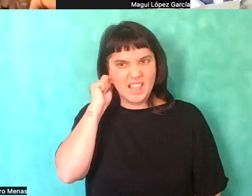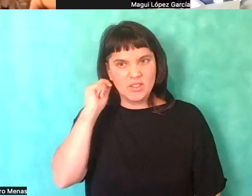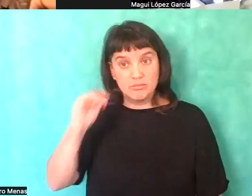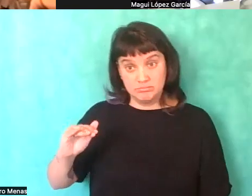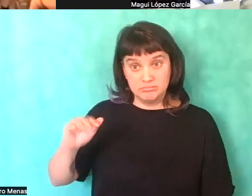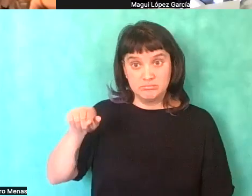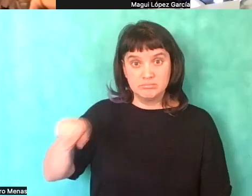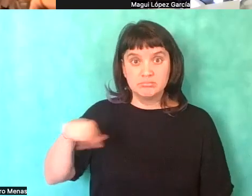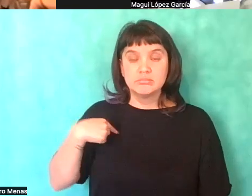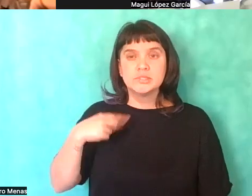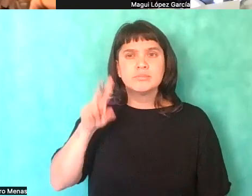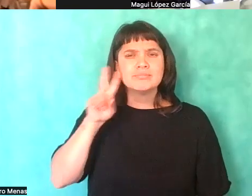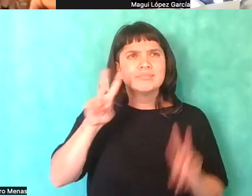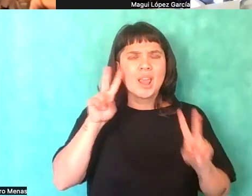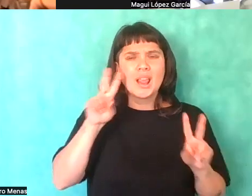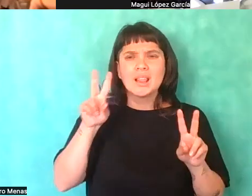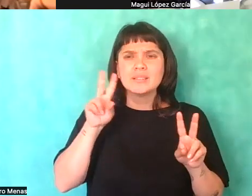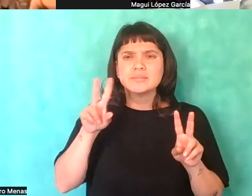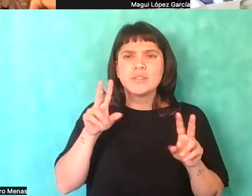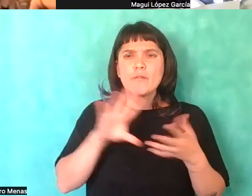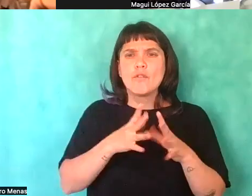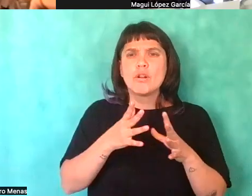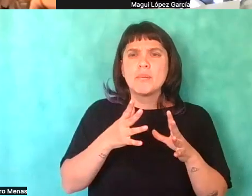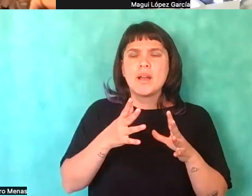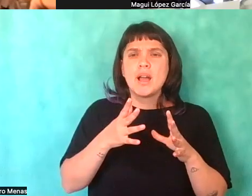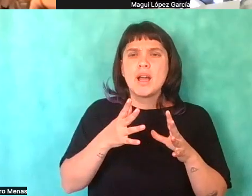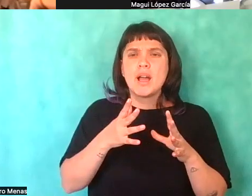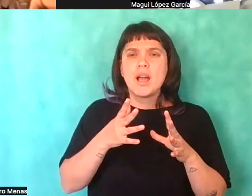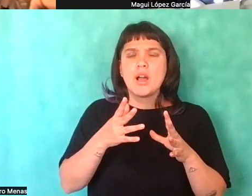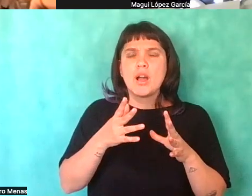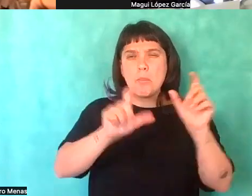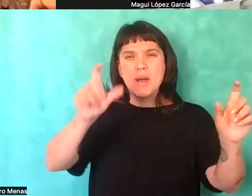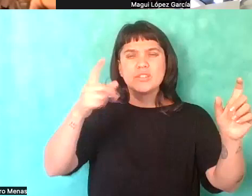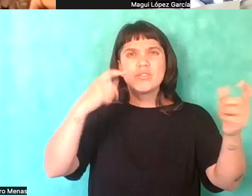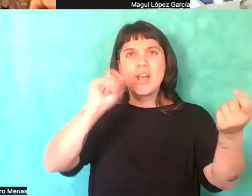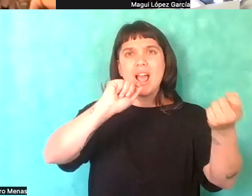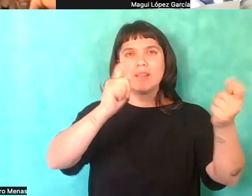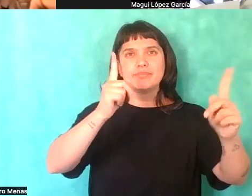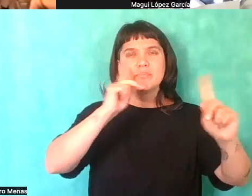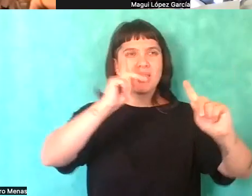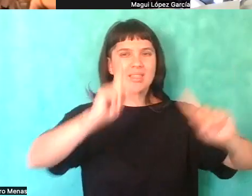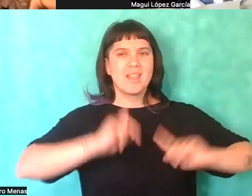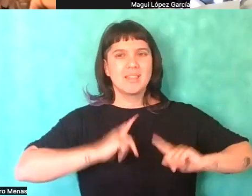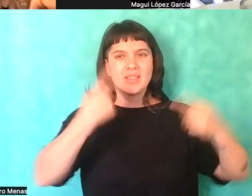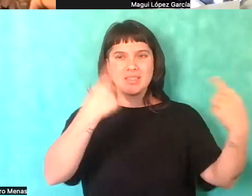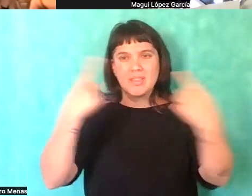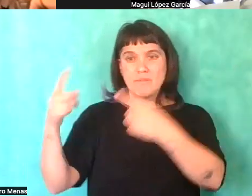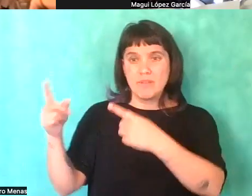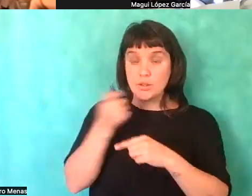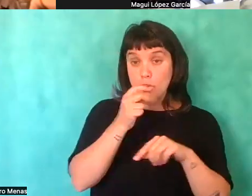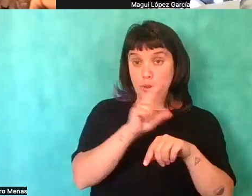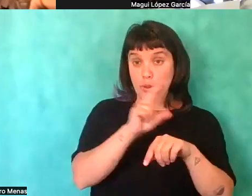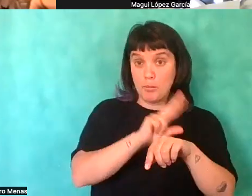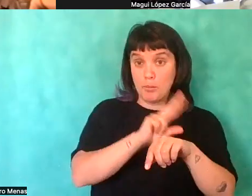la gente empezaba a cambiar su forma de tratamiento conmigo, ¿sí? O médicos también, como su como